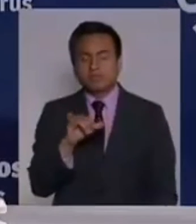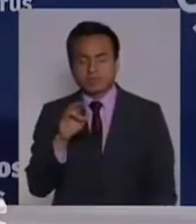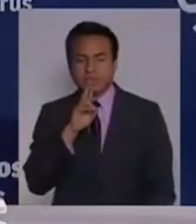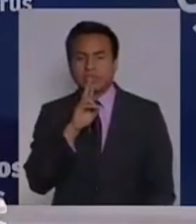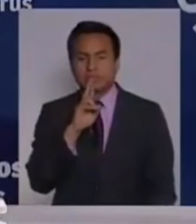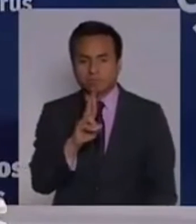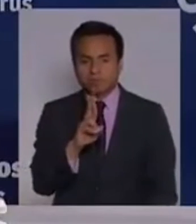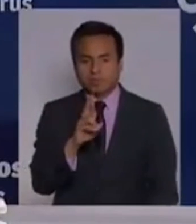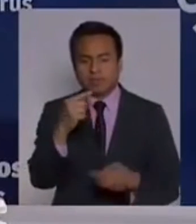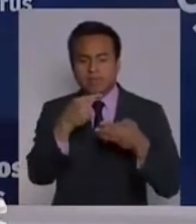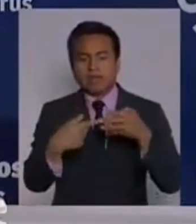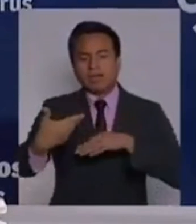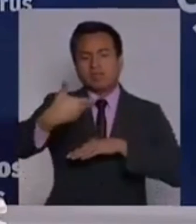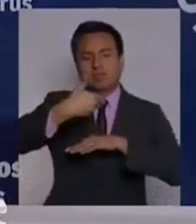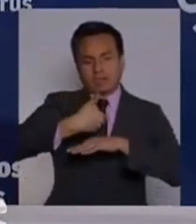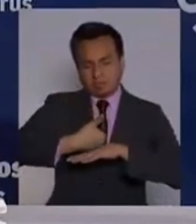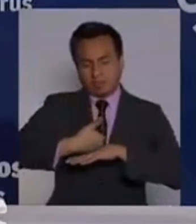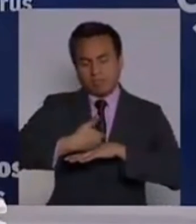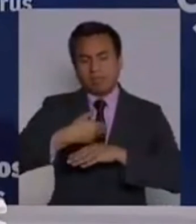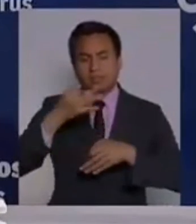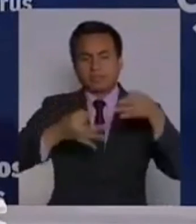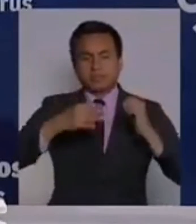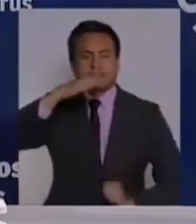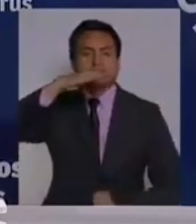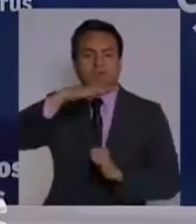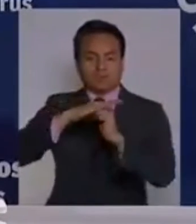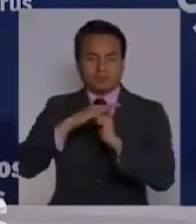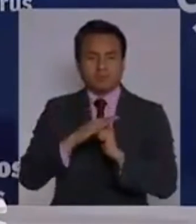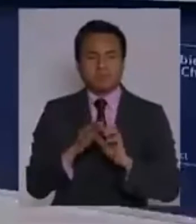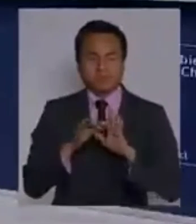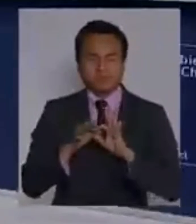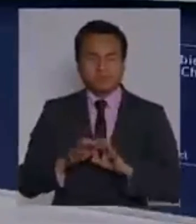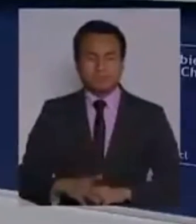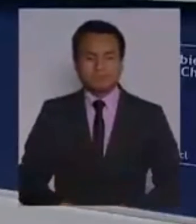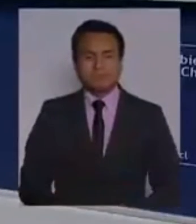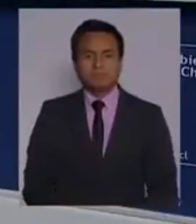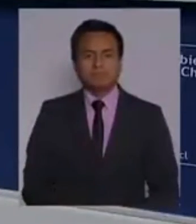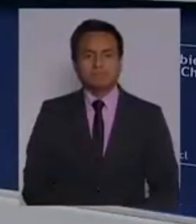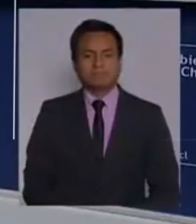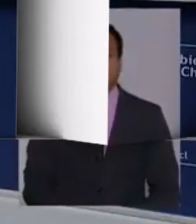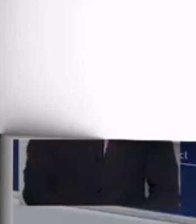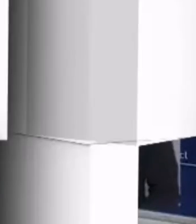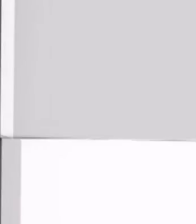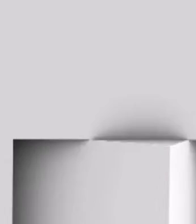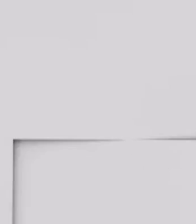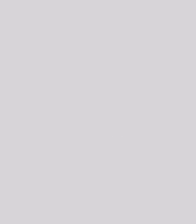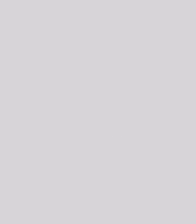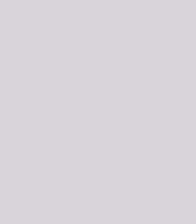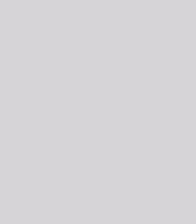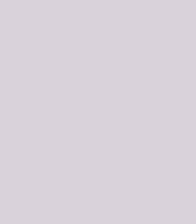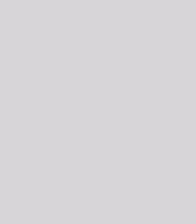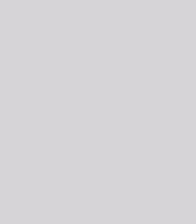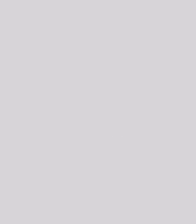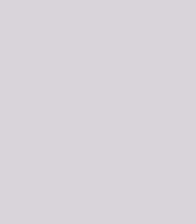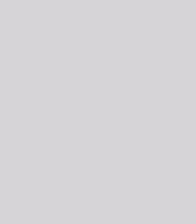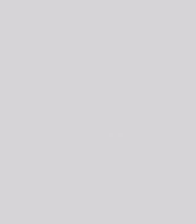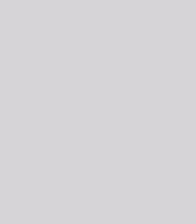respuestas a los requerimientos de ese tribunal superior muchas gracias 2